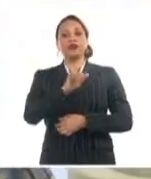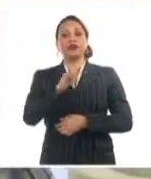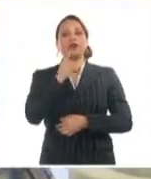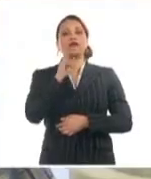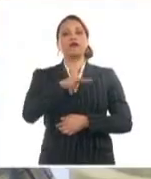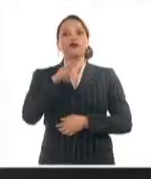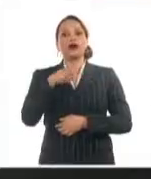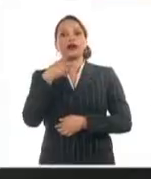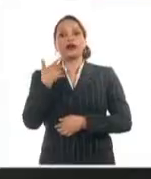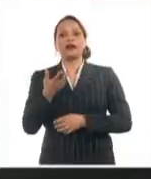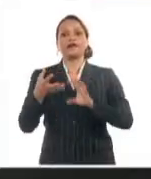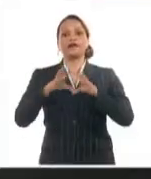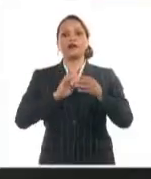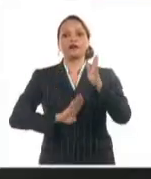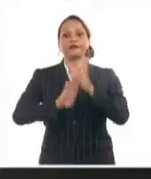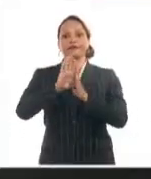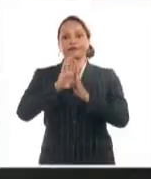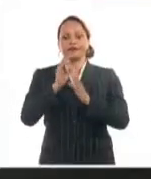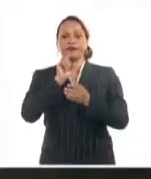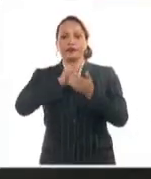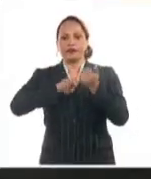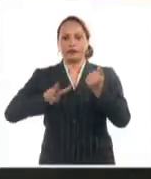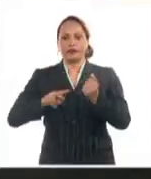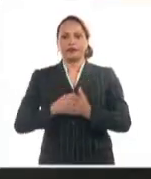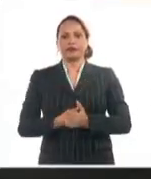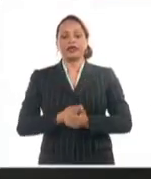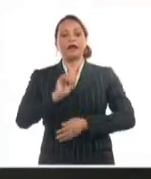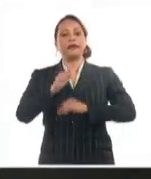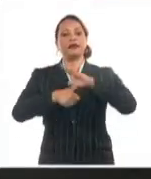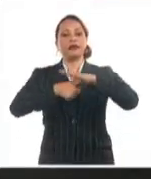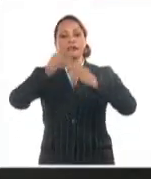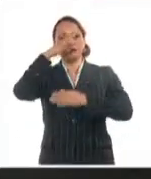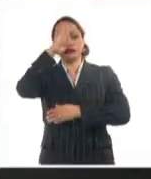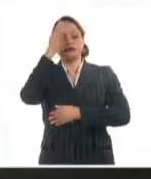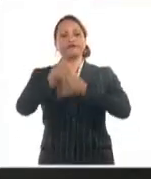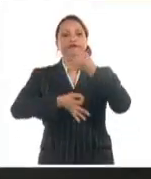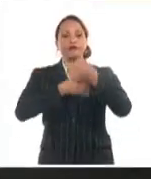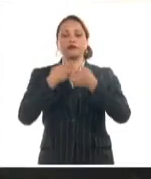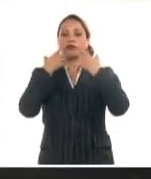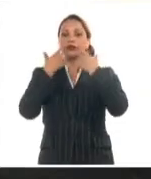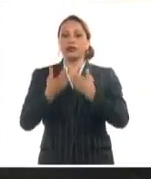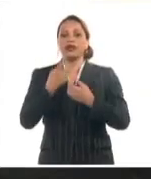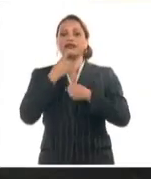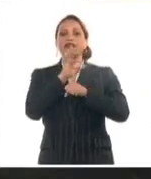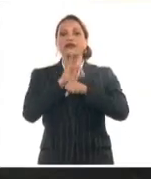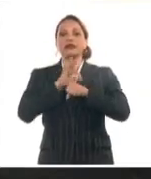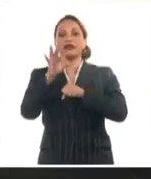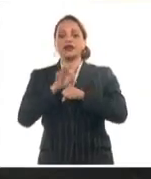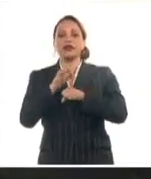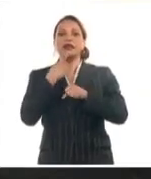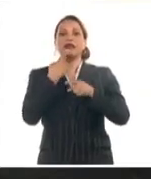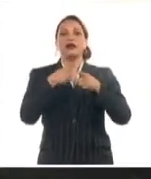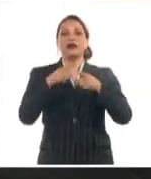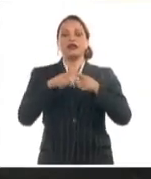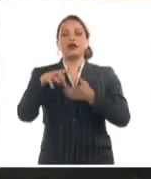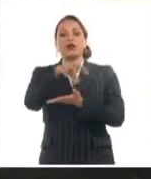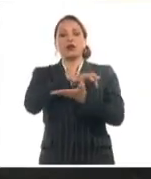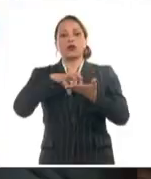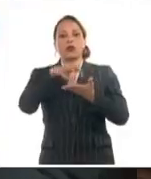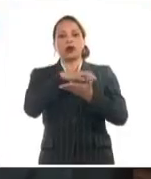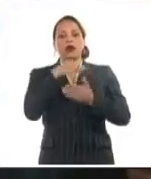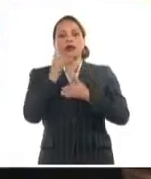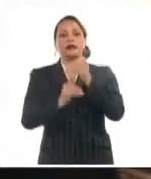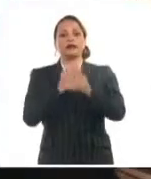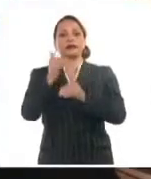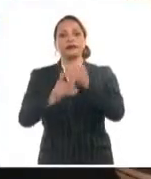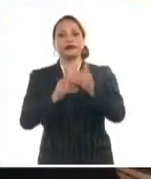el desarrollo del territorio. El presidente cubano resaltó que es preciso diseñar sistemas productivos locales, avanzar en el redimensionamiento